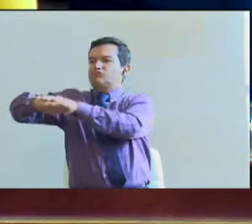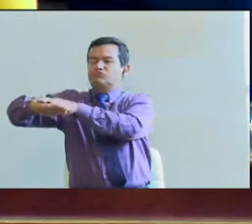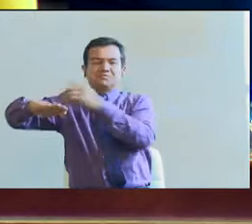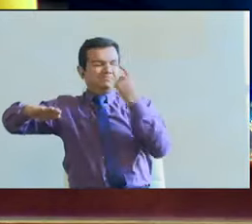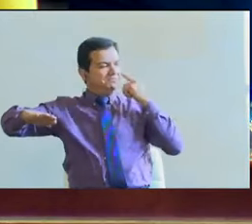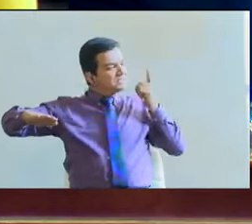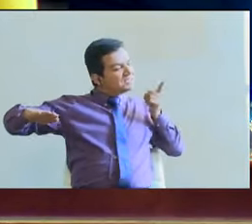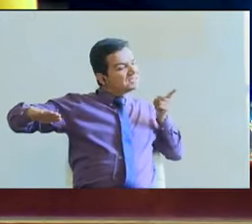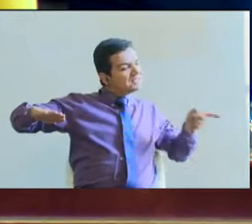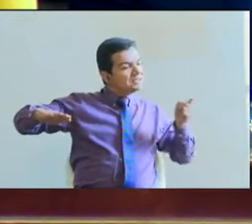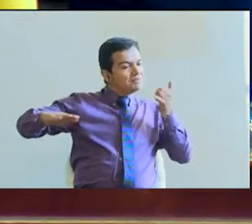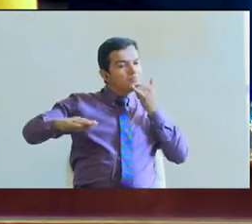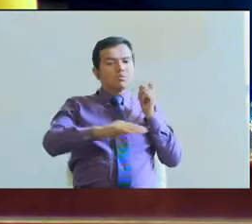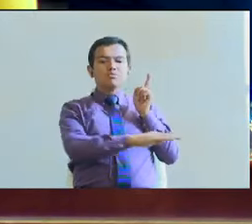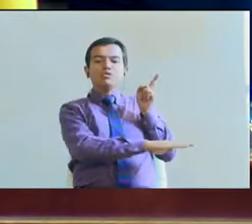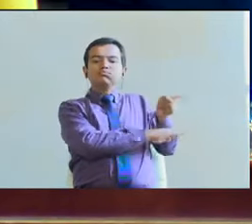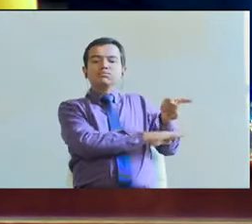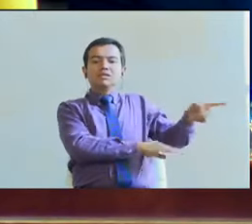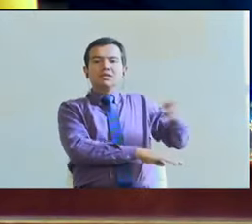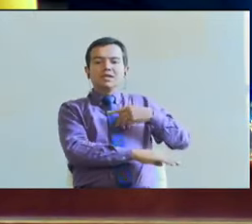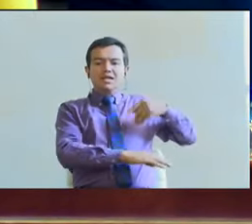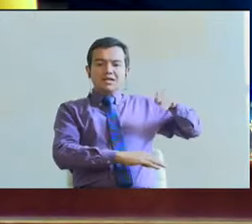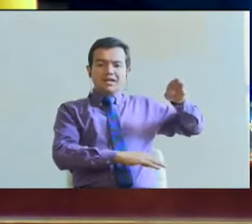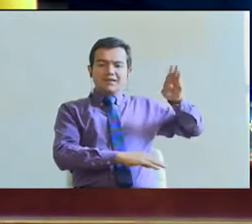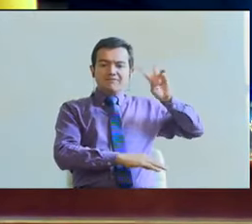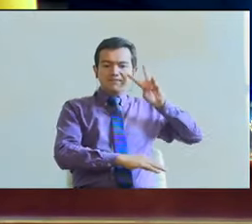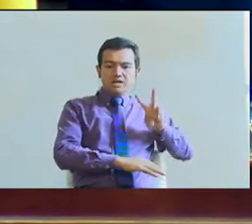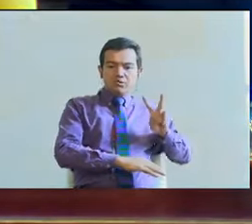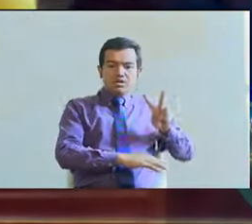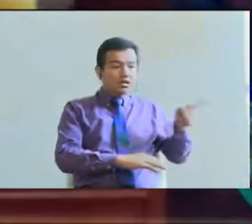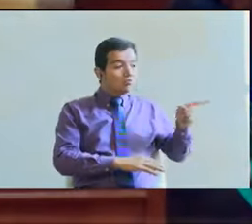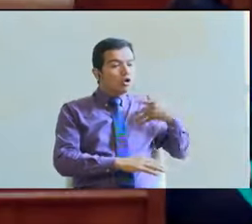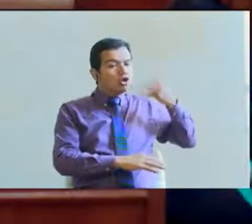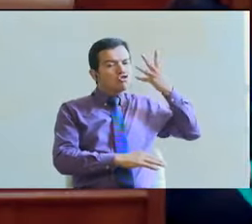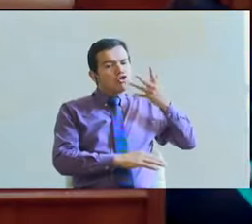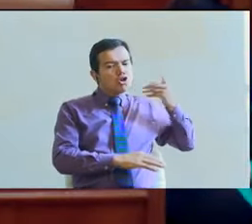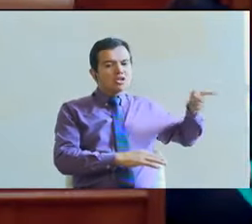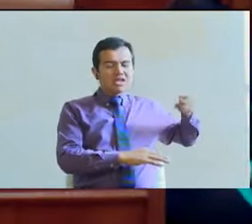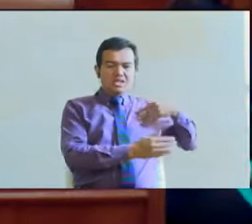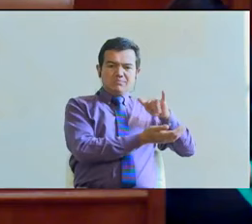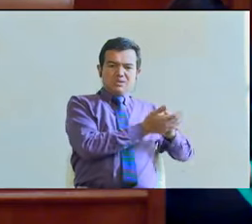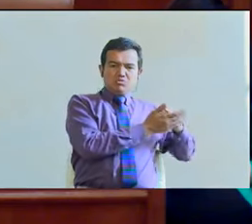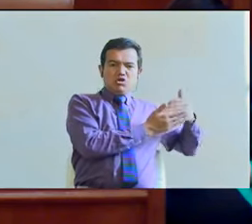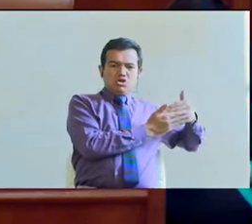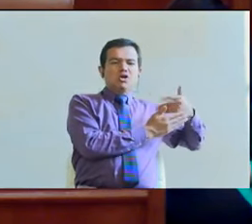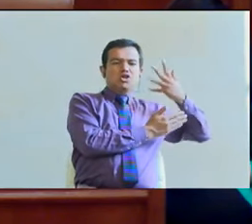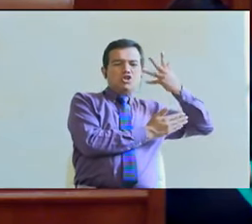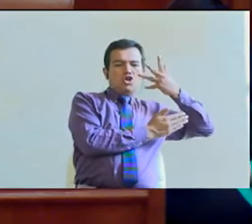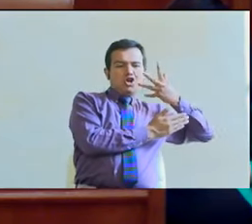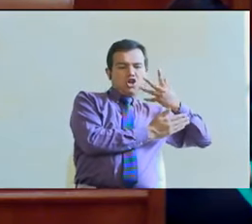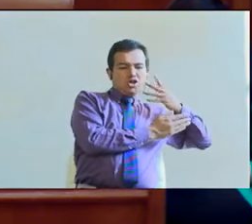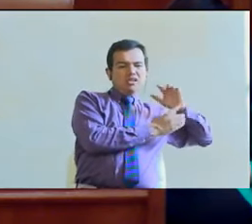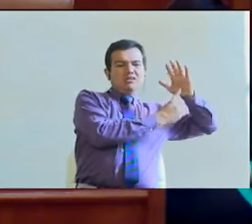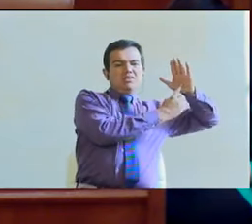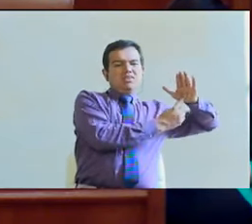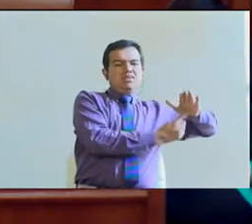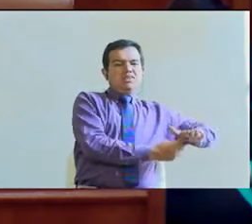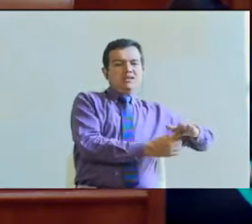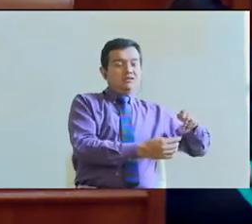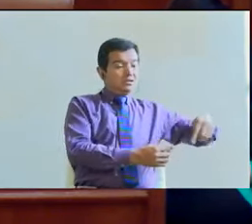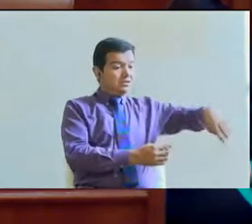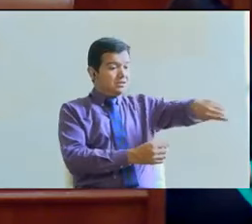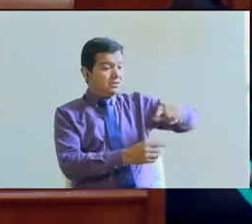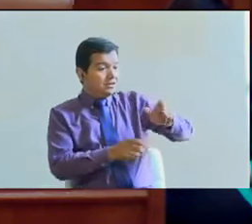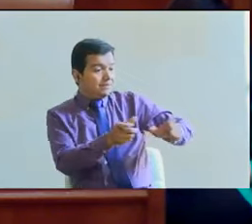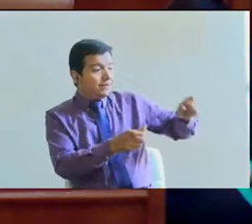excesos de la dictadura de Venezuela y la manera como todos los días le arrebata al pueblo venezolano su derecho a soñar su derecho a la